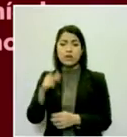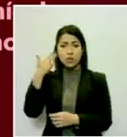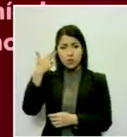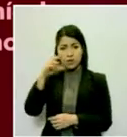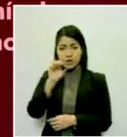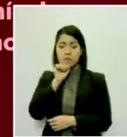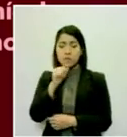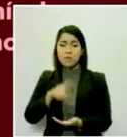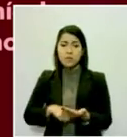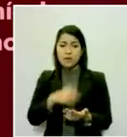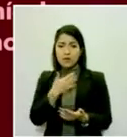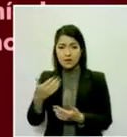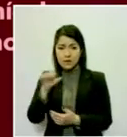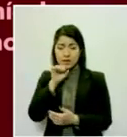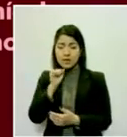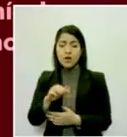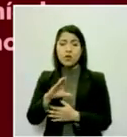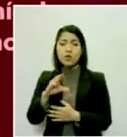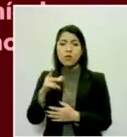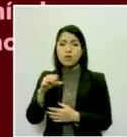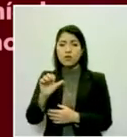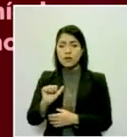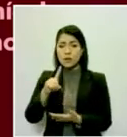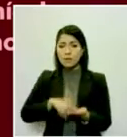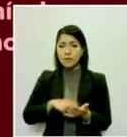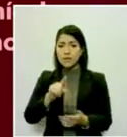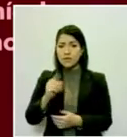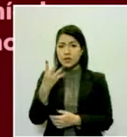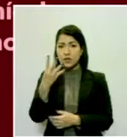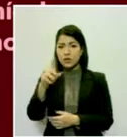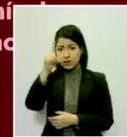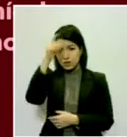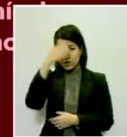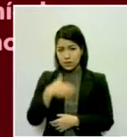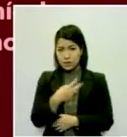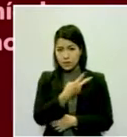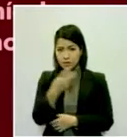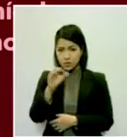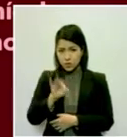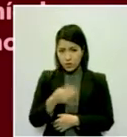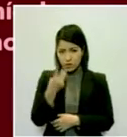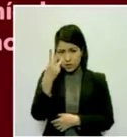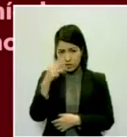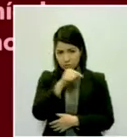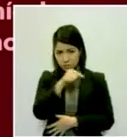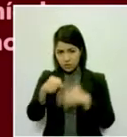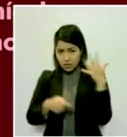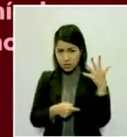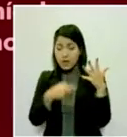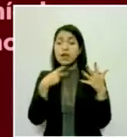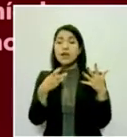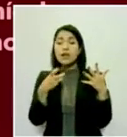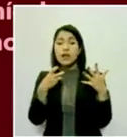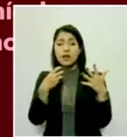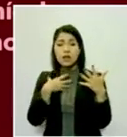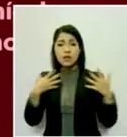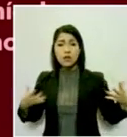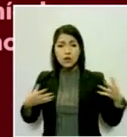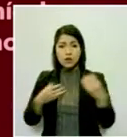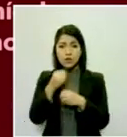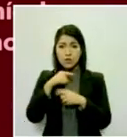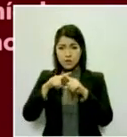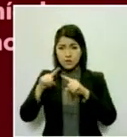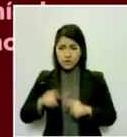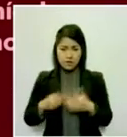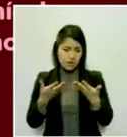en Zitácuaro, 1,580, Coahuayana, 1,074 y Lázaro Cárdenas, 343. Esto va muy de la mano conforme se han venido